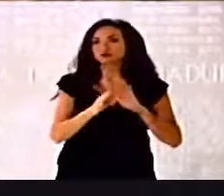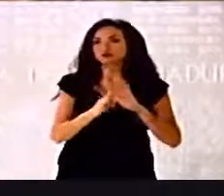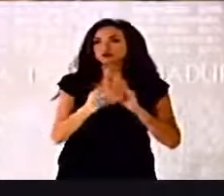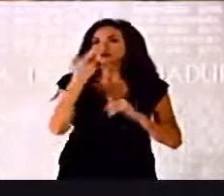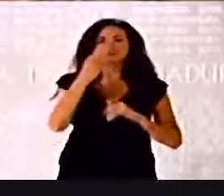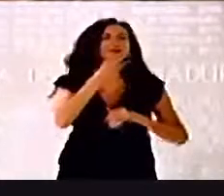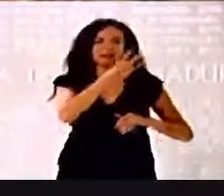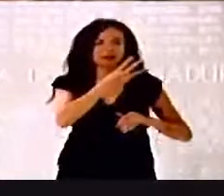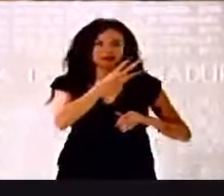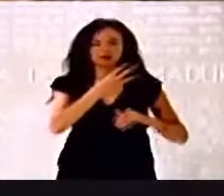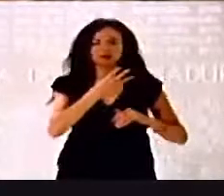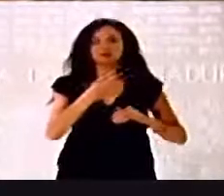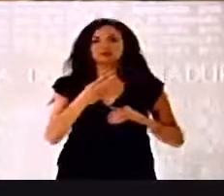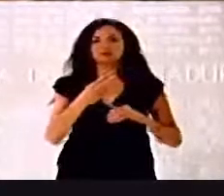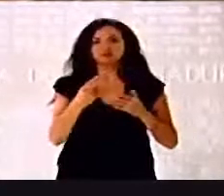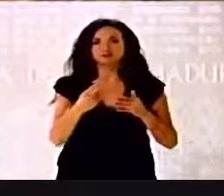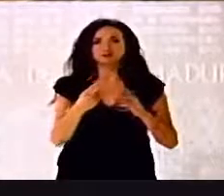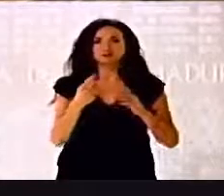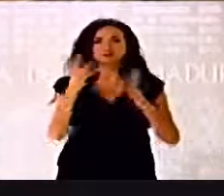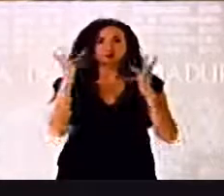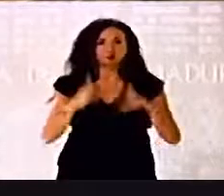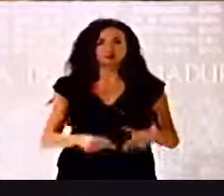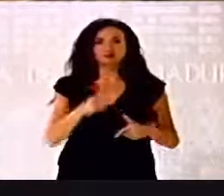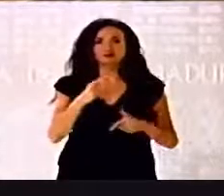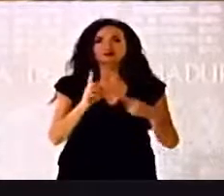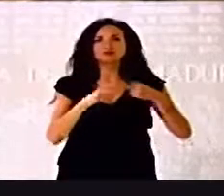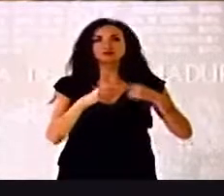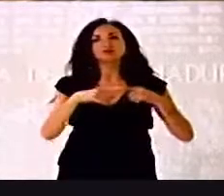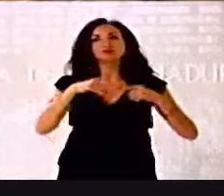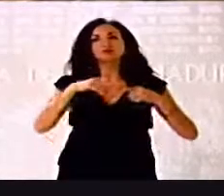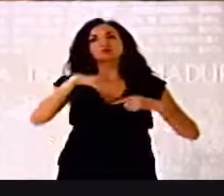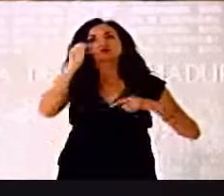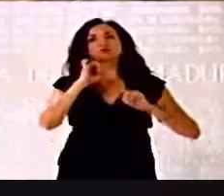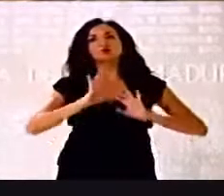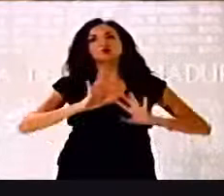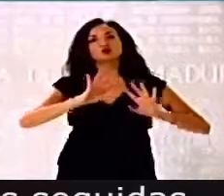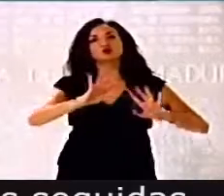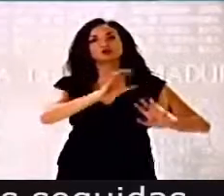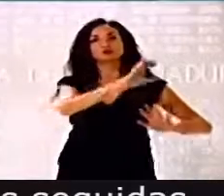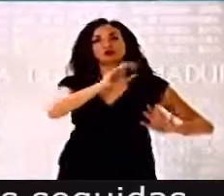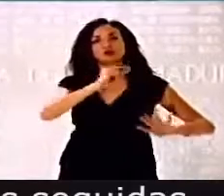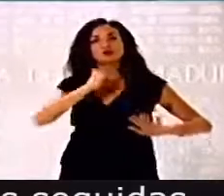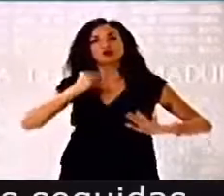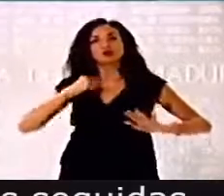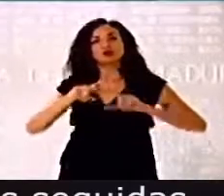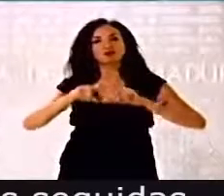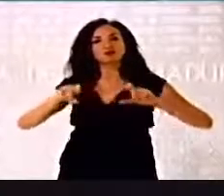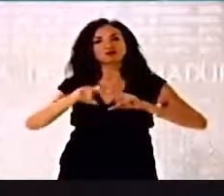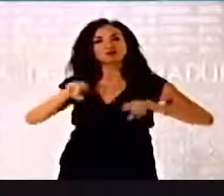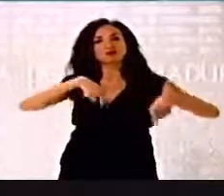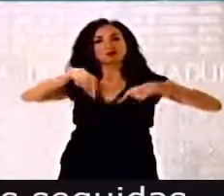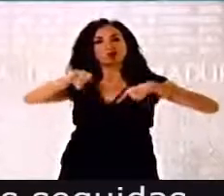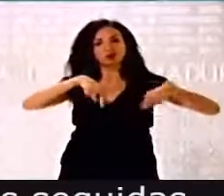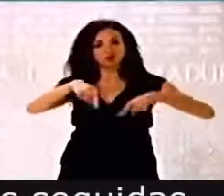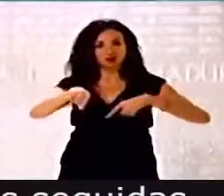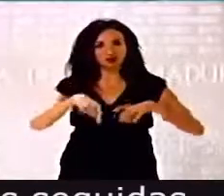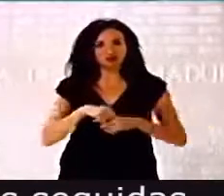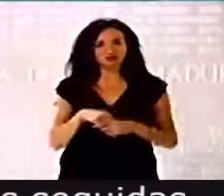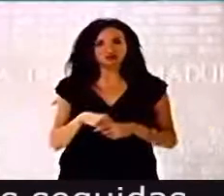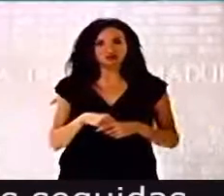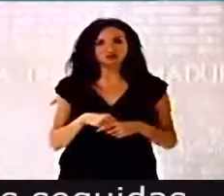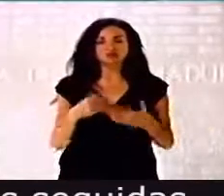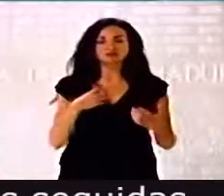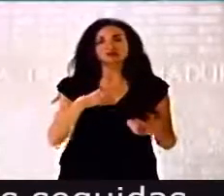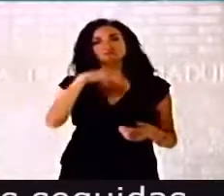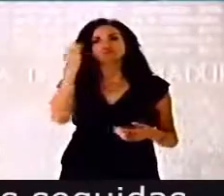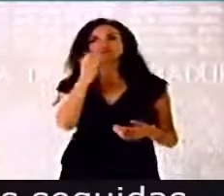tres. Básicamente, por las protestas en Cáceres y Badajoz de empresas de transporte que se están